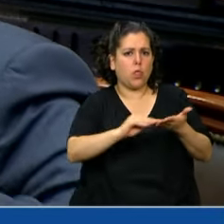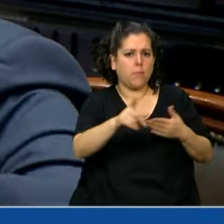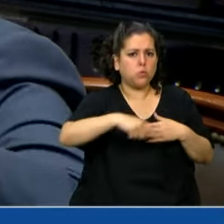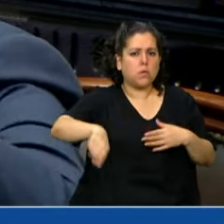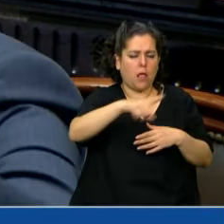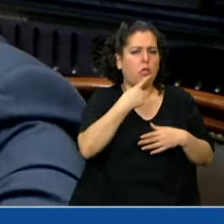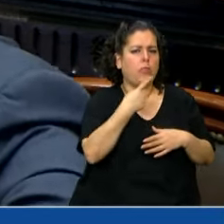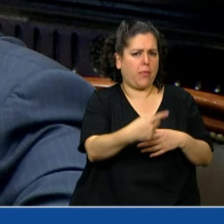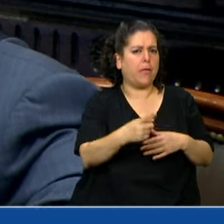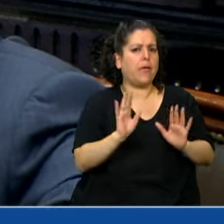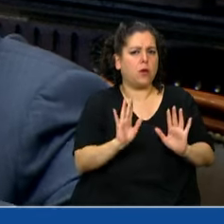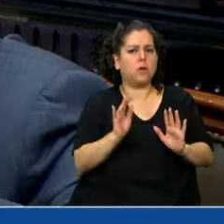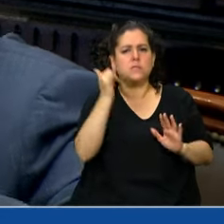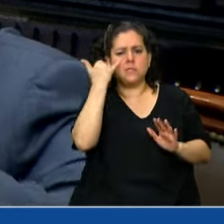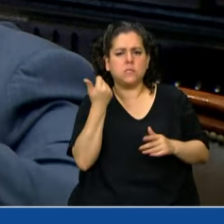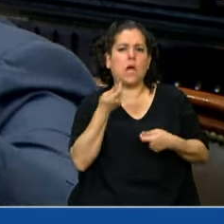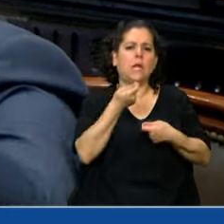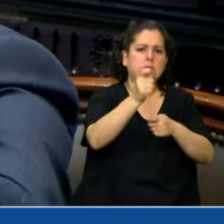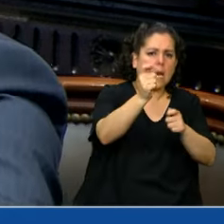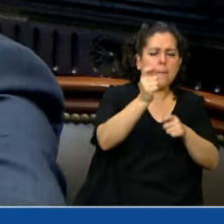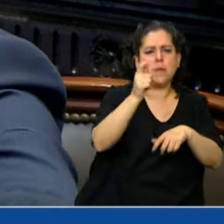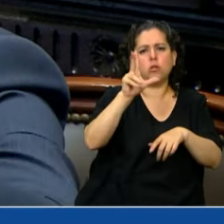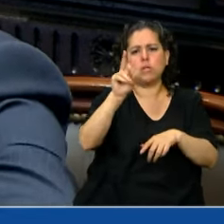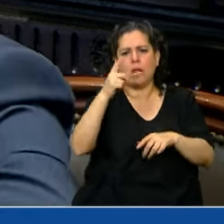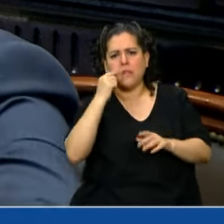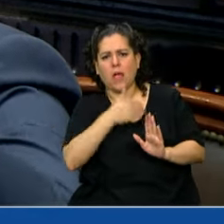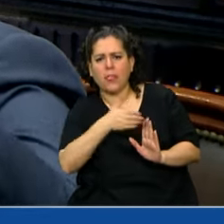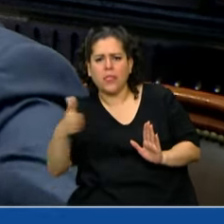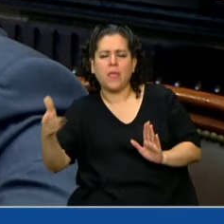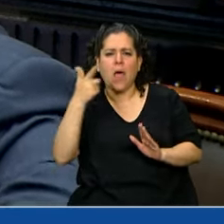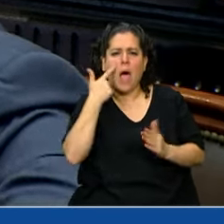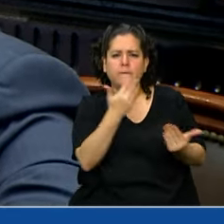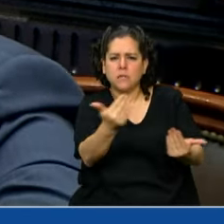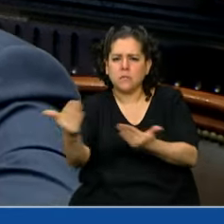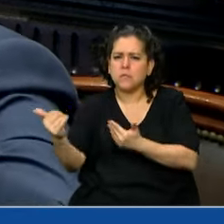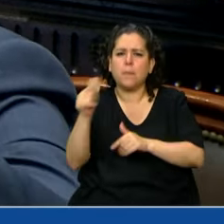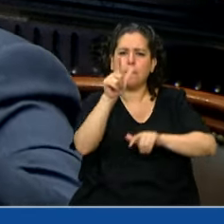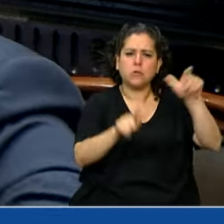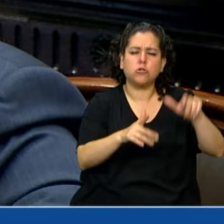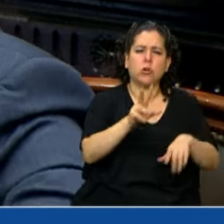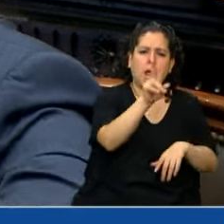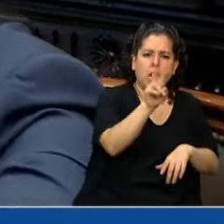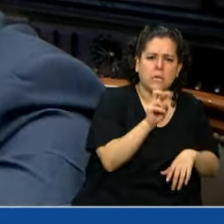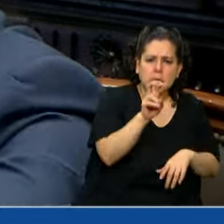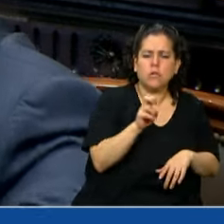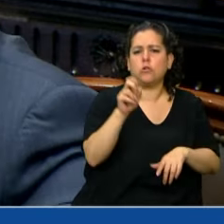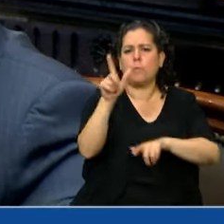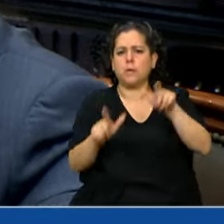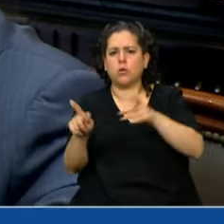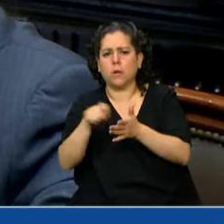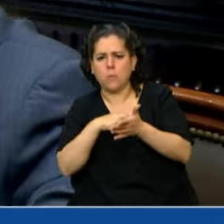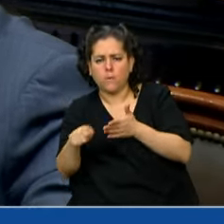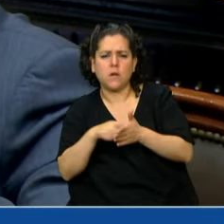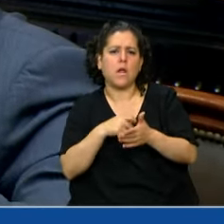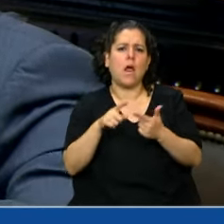tuvimos un trámite nos habíamos dado un plazo de 30 días para escuchar a inquilinos a propietarios a inmobiliarias a expertos en el